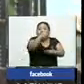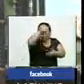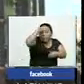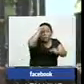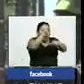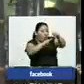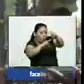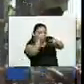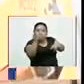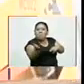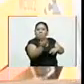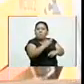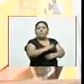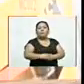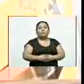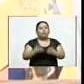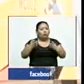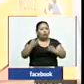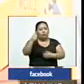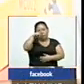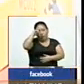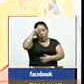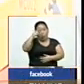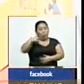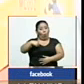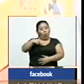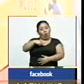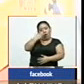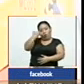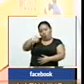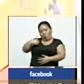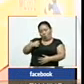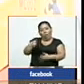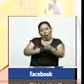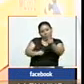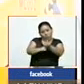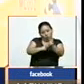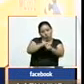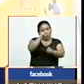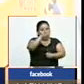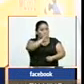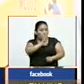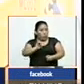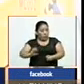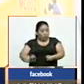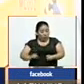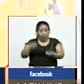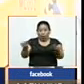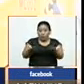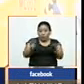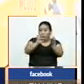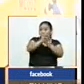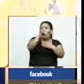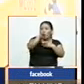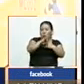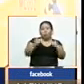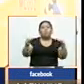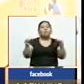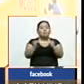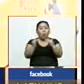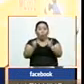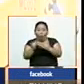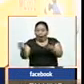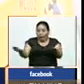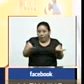directos e indirectos. Estamos orgullosos del aporte que brindamos a nuestro país con el desarrollo de nuestros proyectos y con la generación de